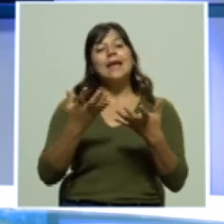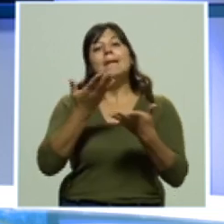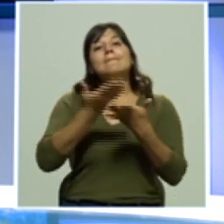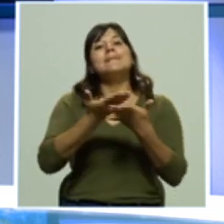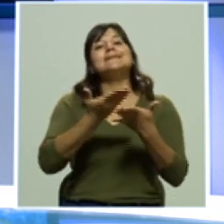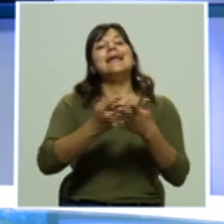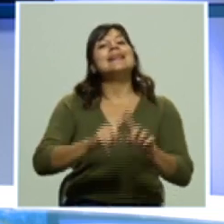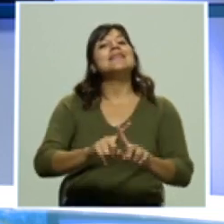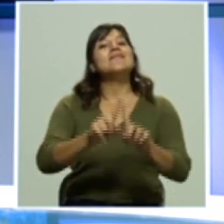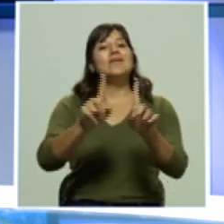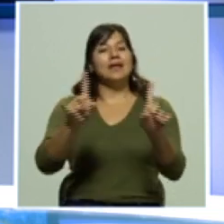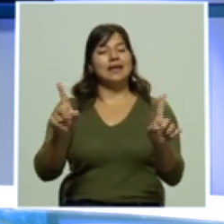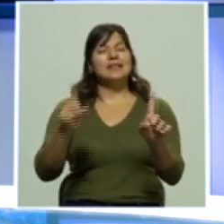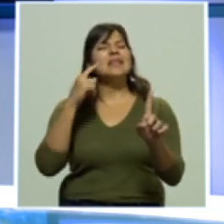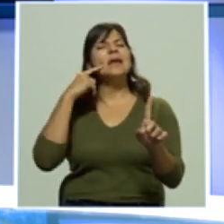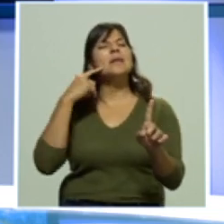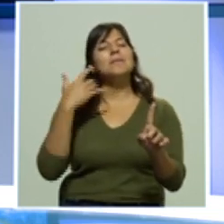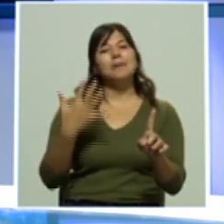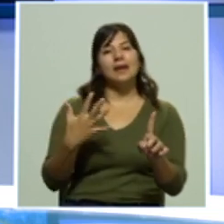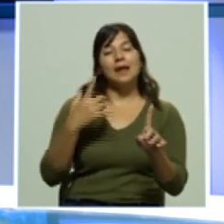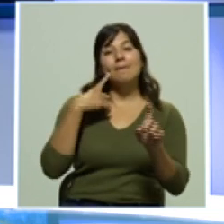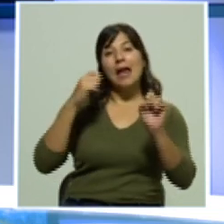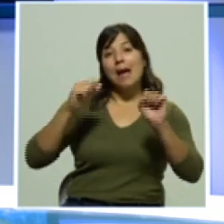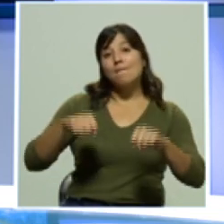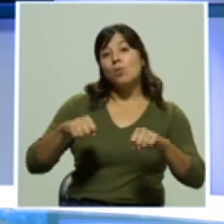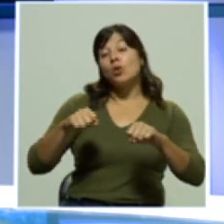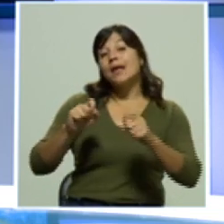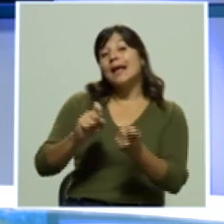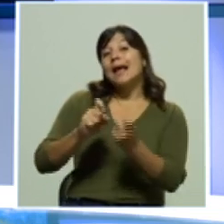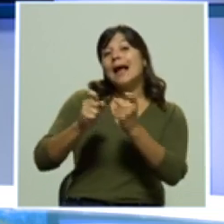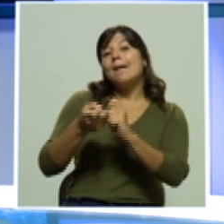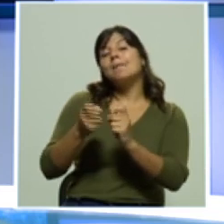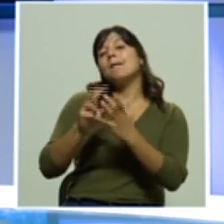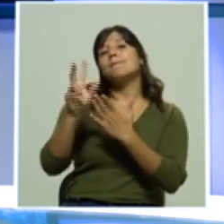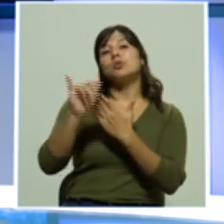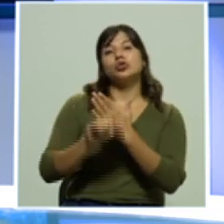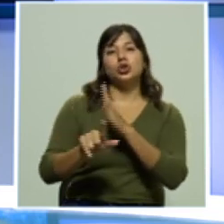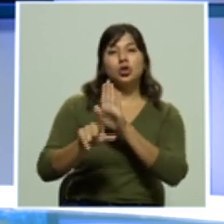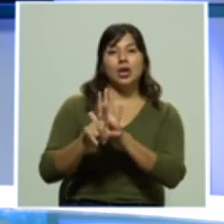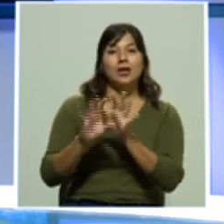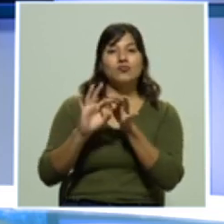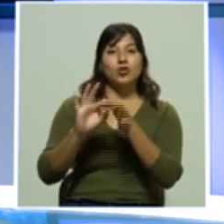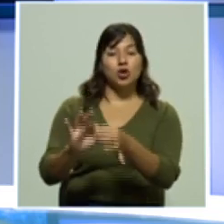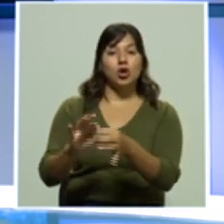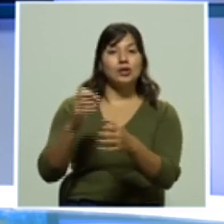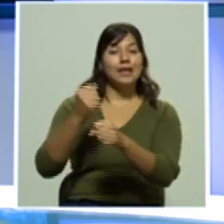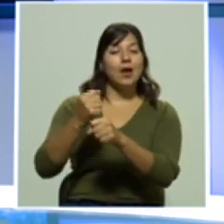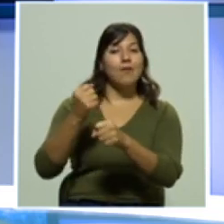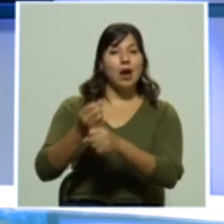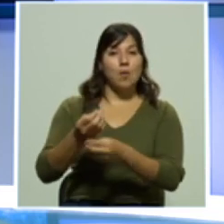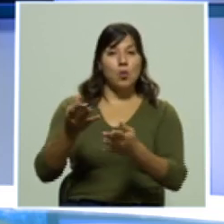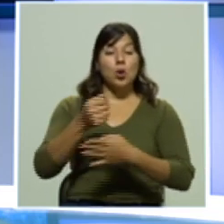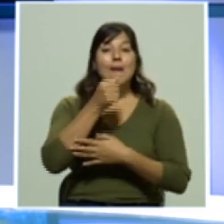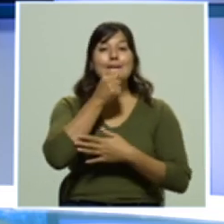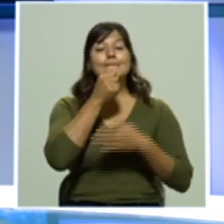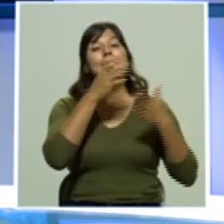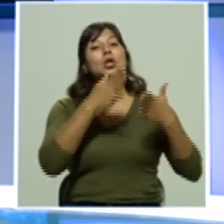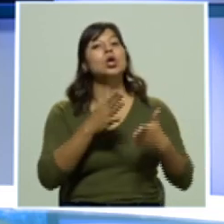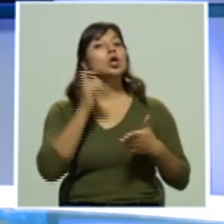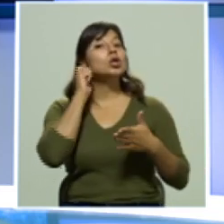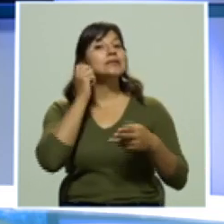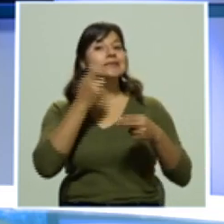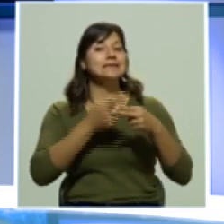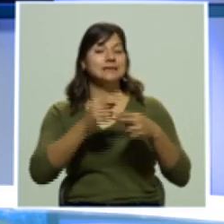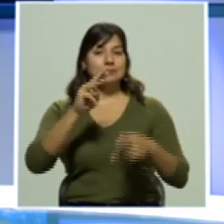en comisión para reformar el proyecto de ley de empleo público. La periodista Melanie Corrales